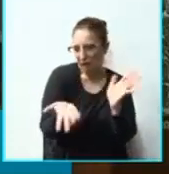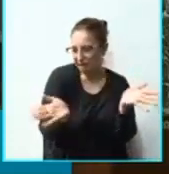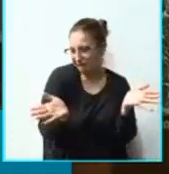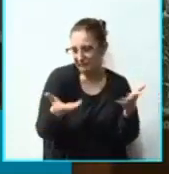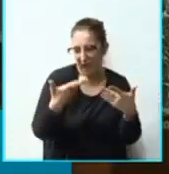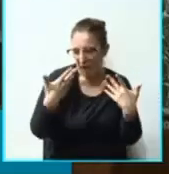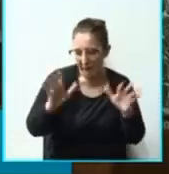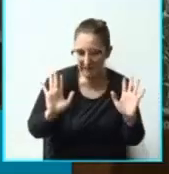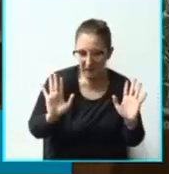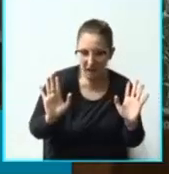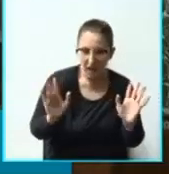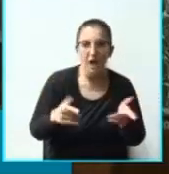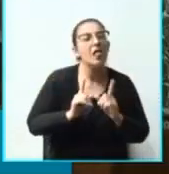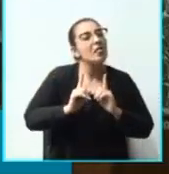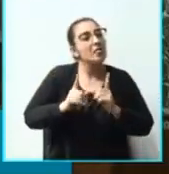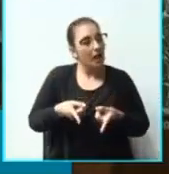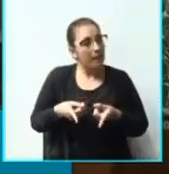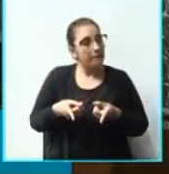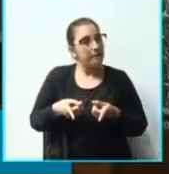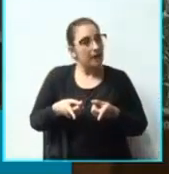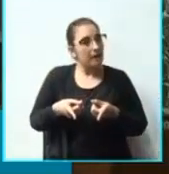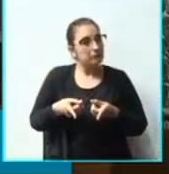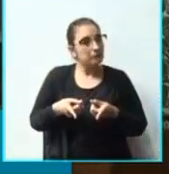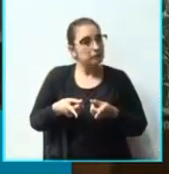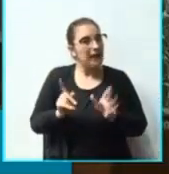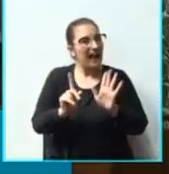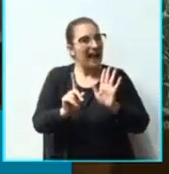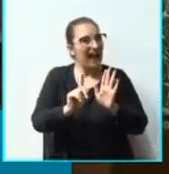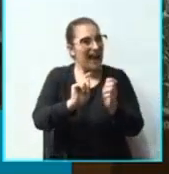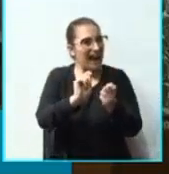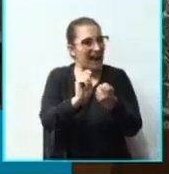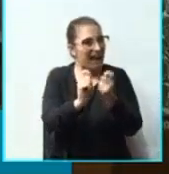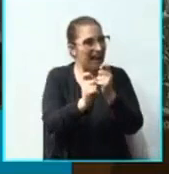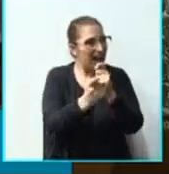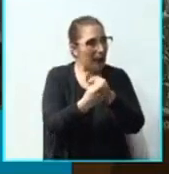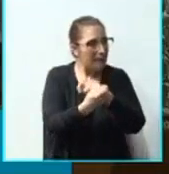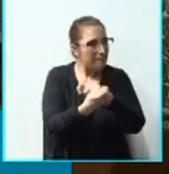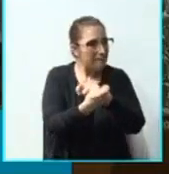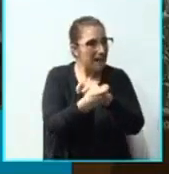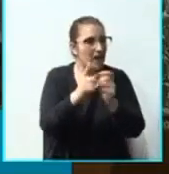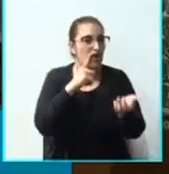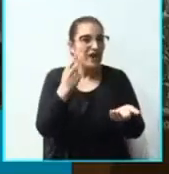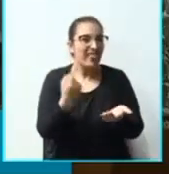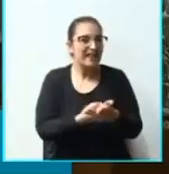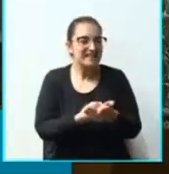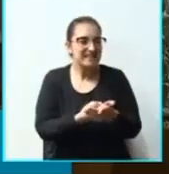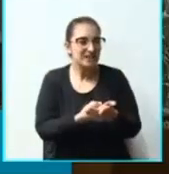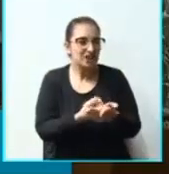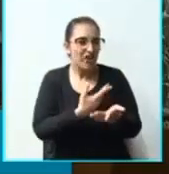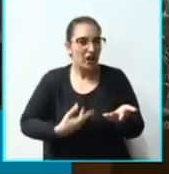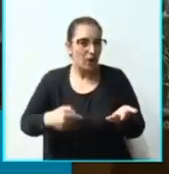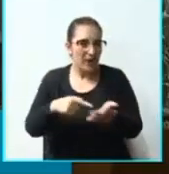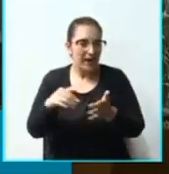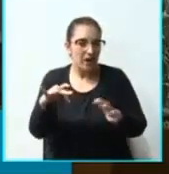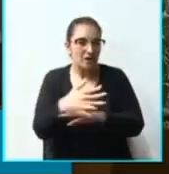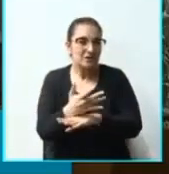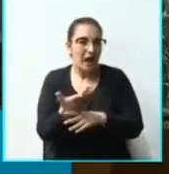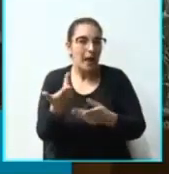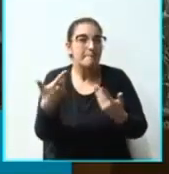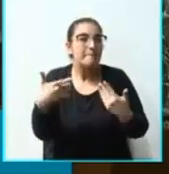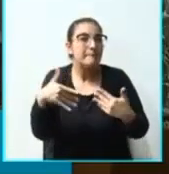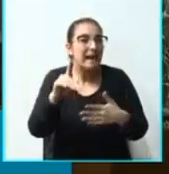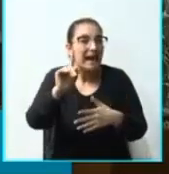también cambian una ordenanza para que en ese lugar a partir de un negociado, se pueda